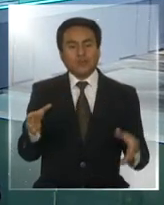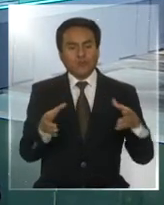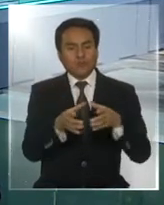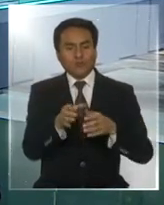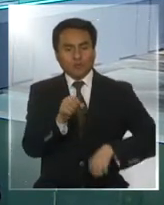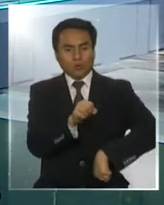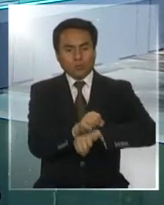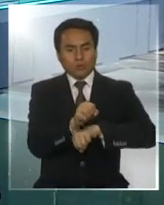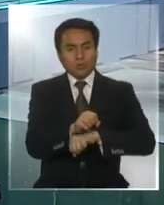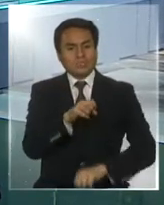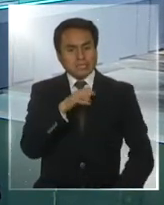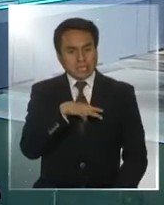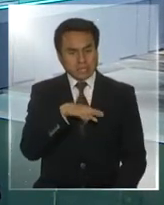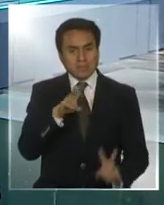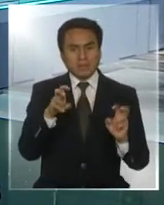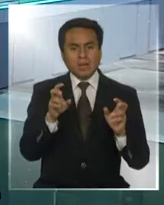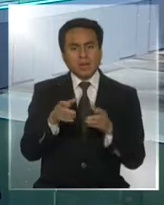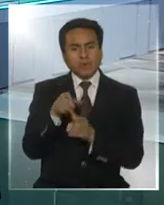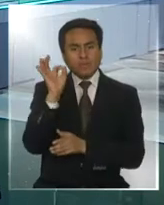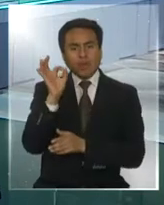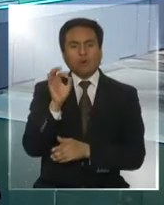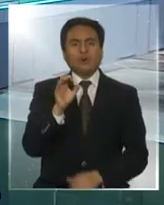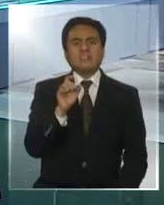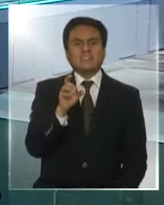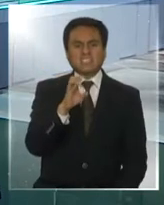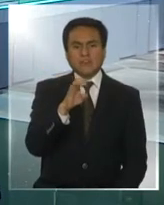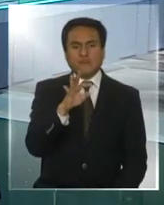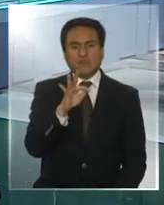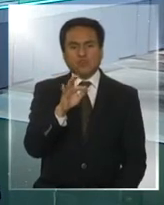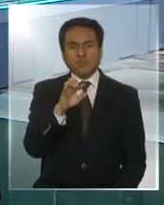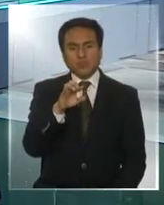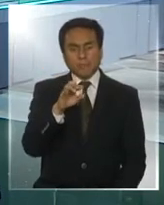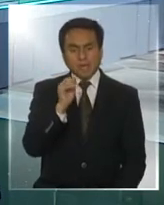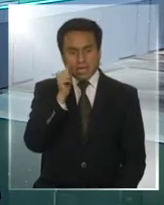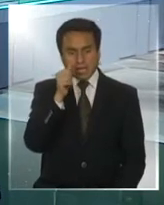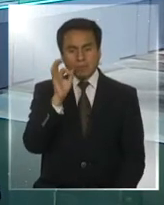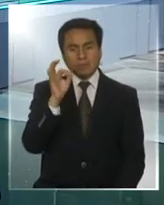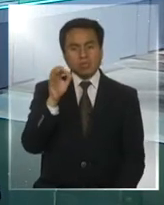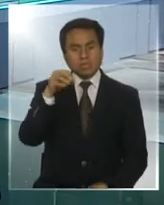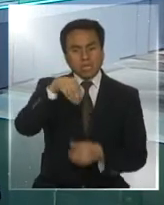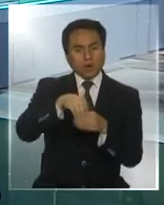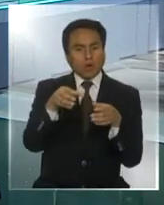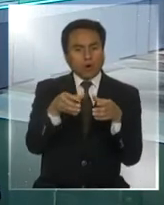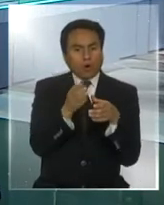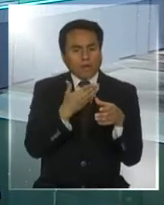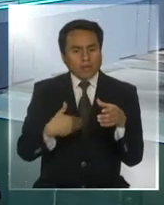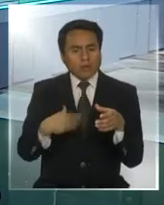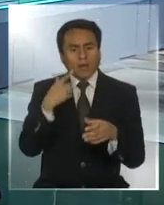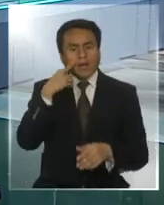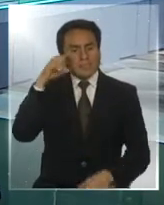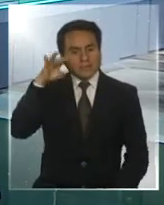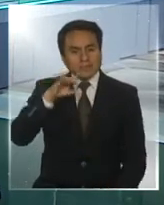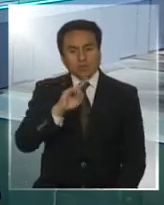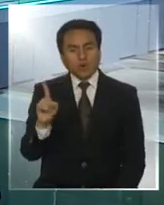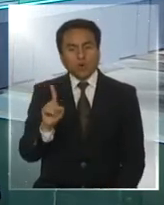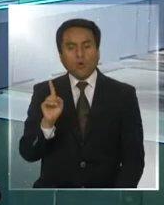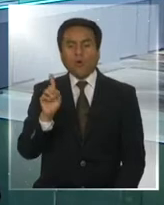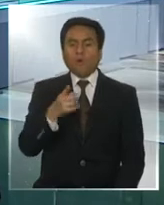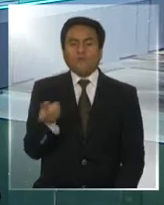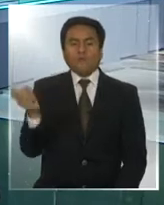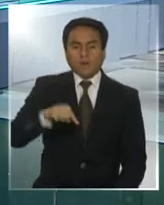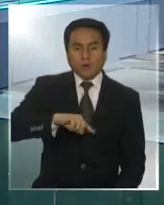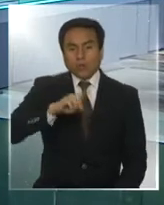chileno. Hay consejo de clubes, hay reunión del CIFUB, hay participación del gobierno para saber definitivamente si el fútbol vuelve o no